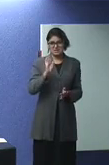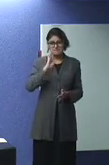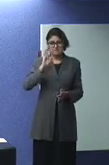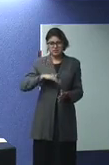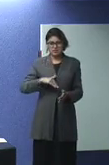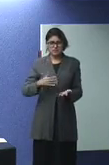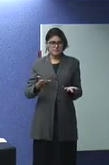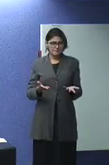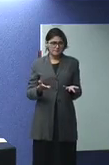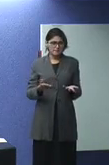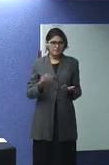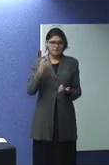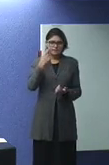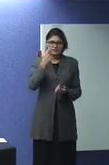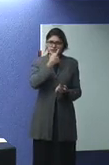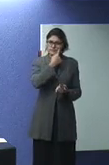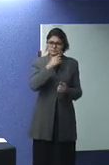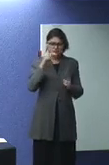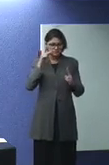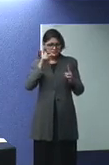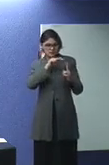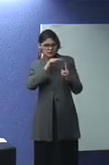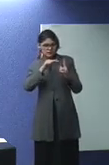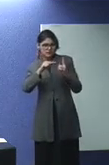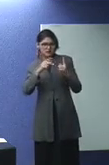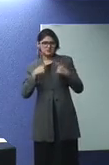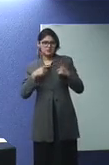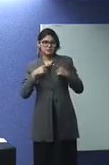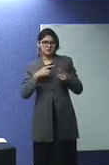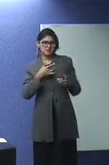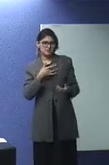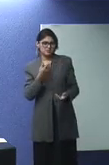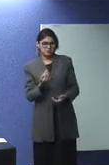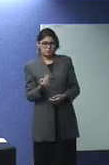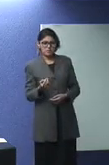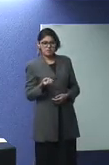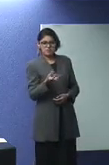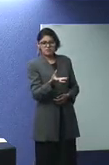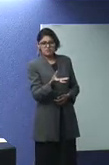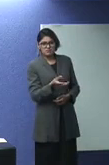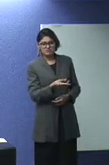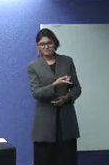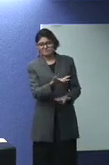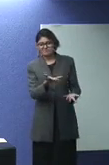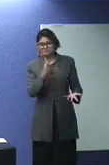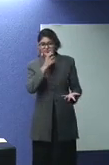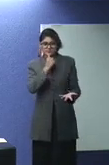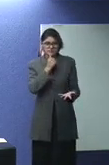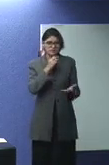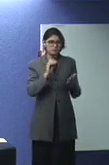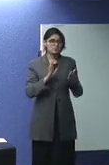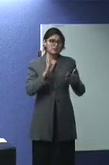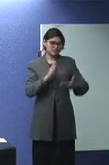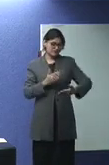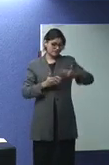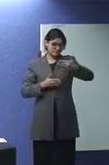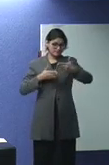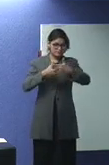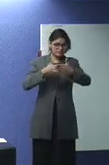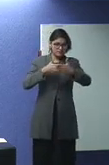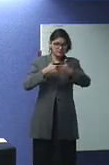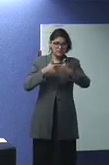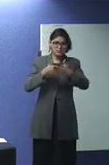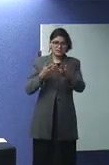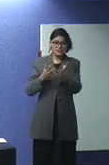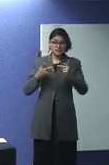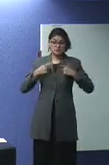visión que perpetúa prejuicios, estereotipos, estigmas y que, digamos, que se puede traducir en barreras y desventajas sociales para